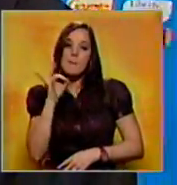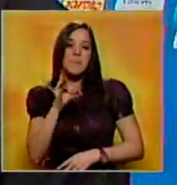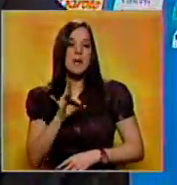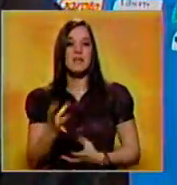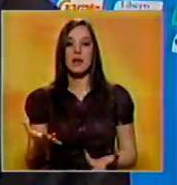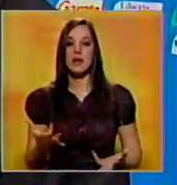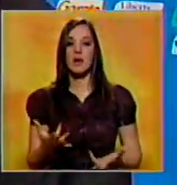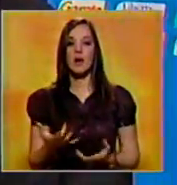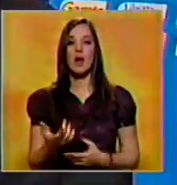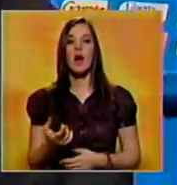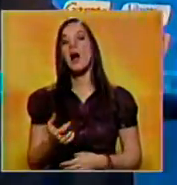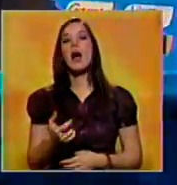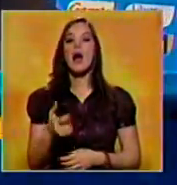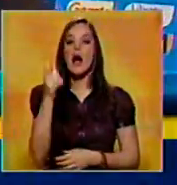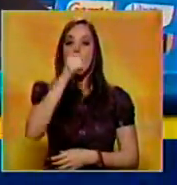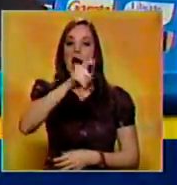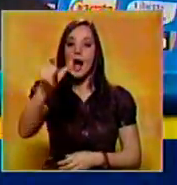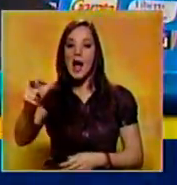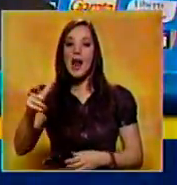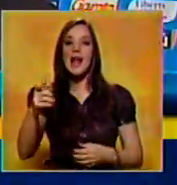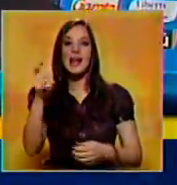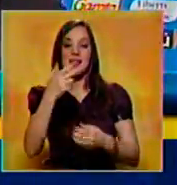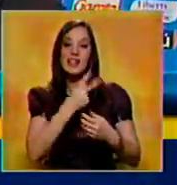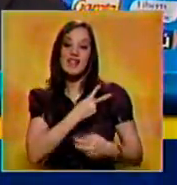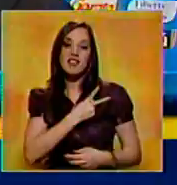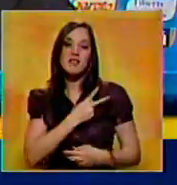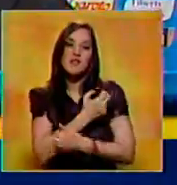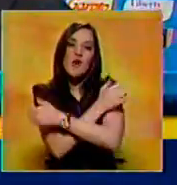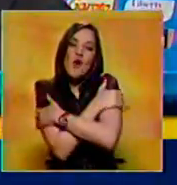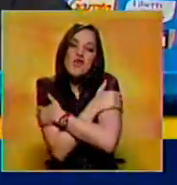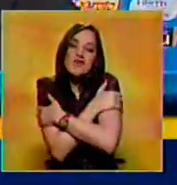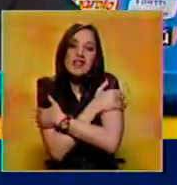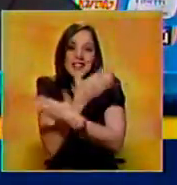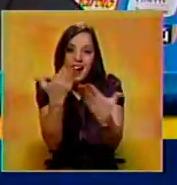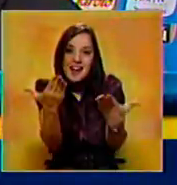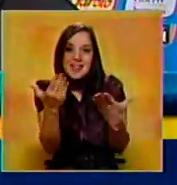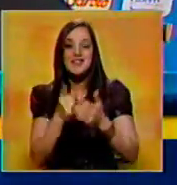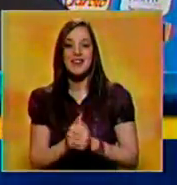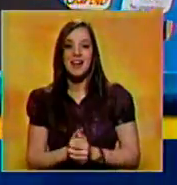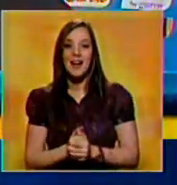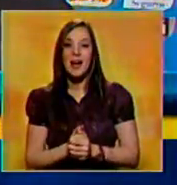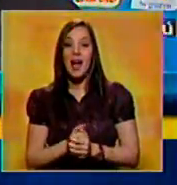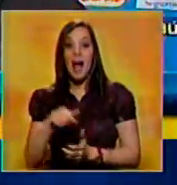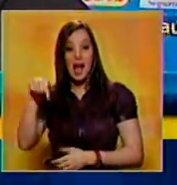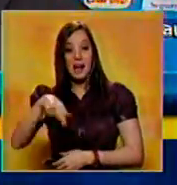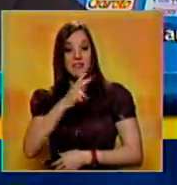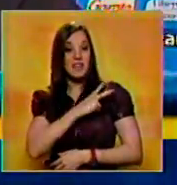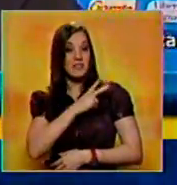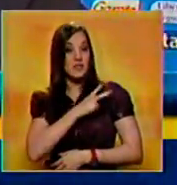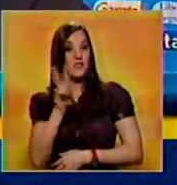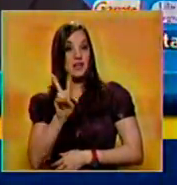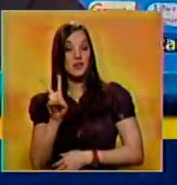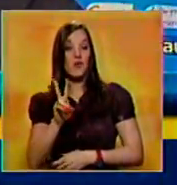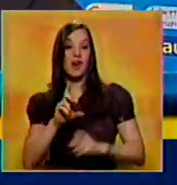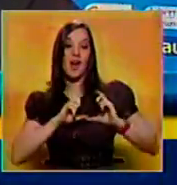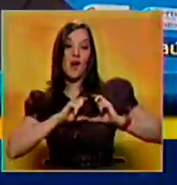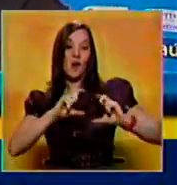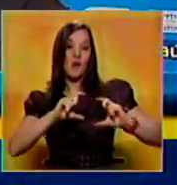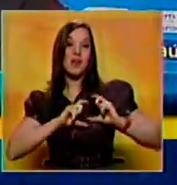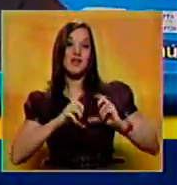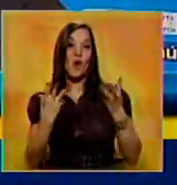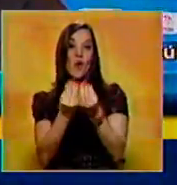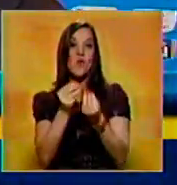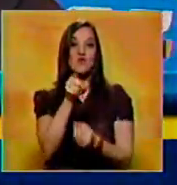de Venevisión, como siempre, un fuerte cariño, ¿no? Nos ha tratado muy bien. Oye, bueno, en Venevisión y en Venezuela ese corazón con Argentina,